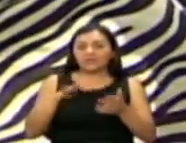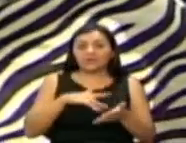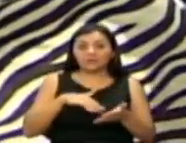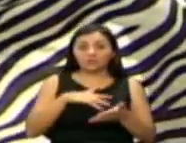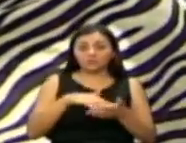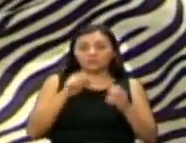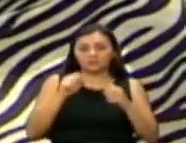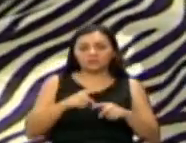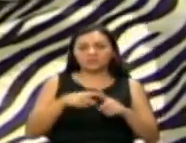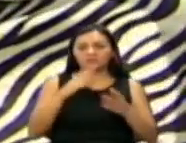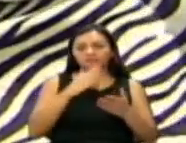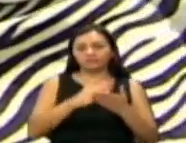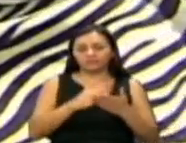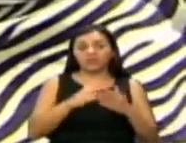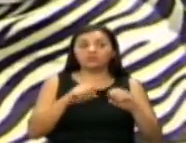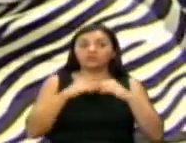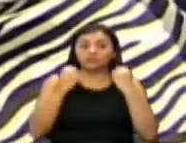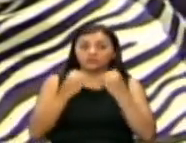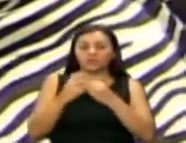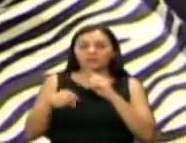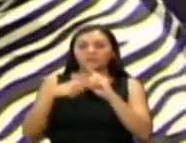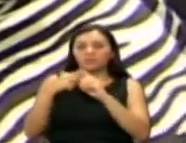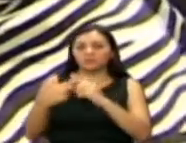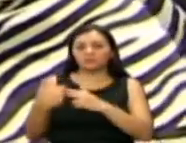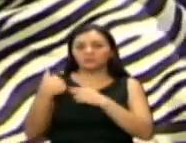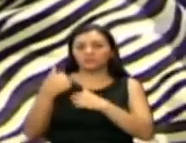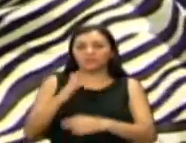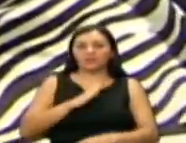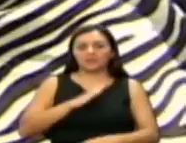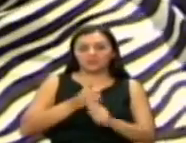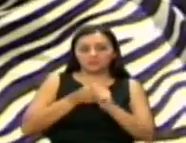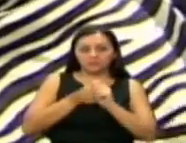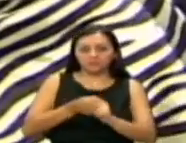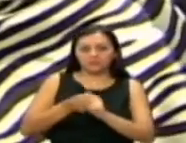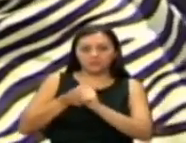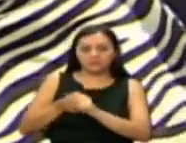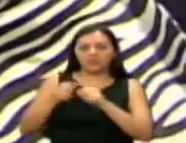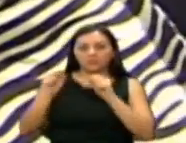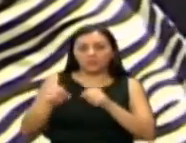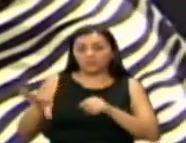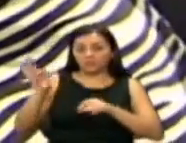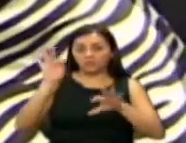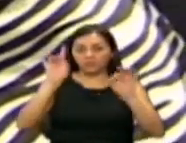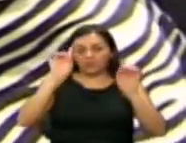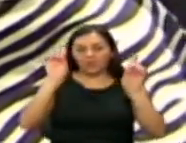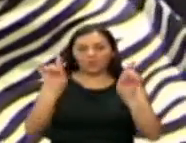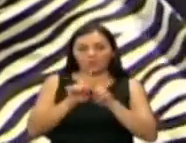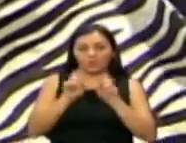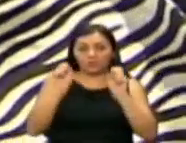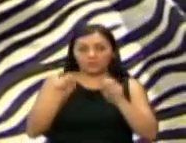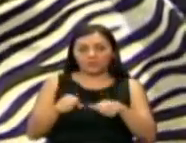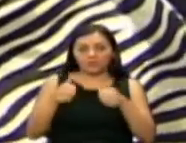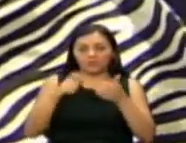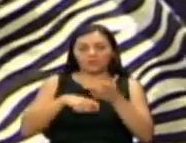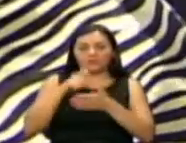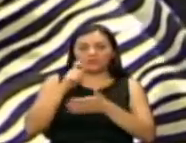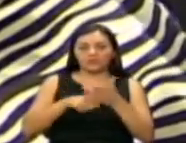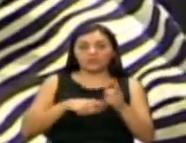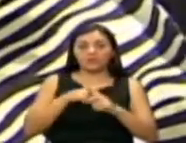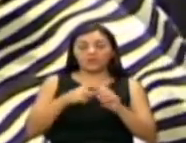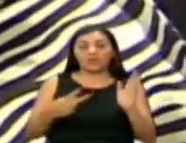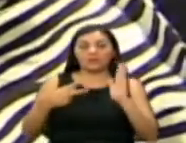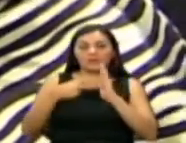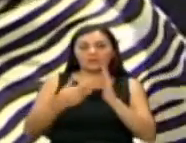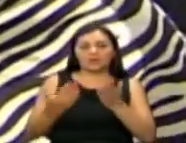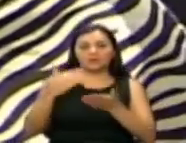solamente social, sino también la responsabilidad técnica de determinar por mutuo acuerdo este contrato y reactivarlo